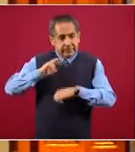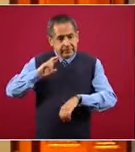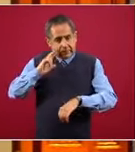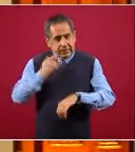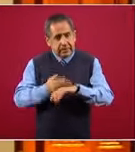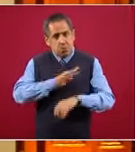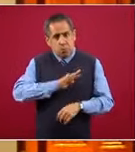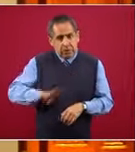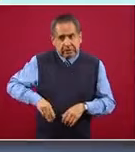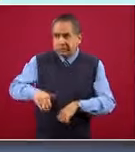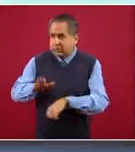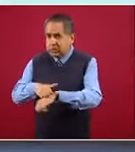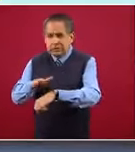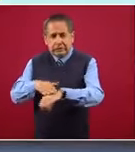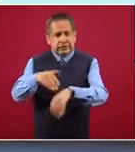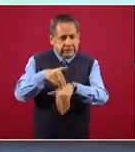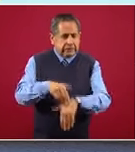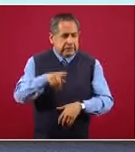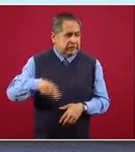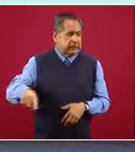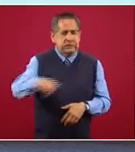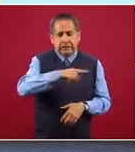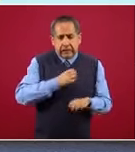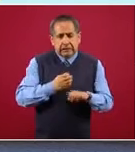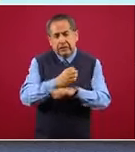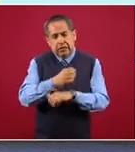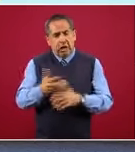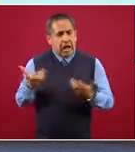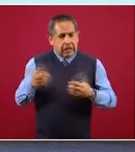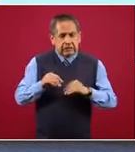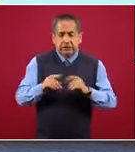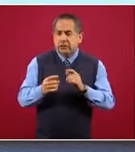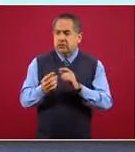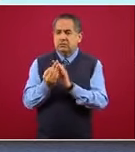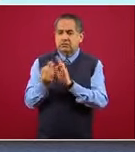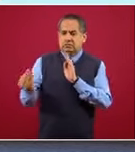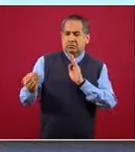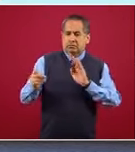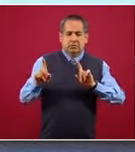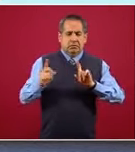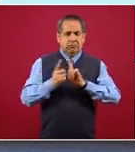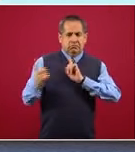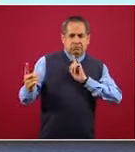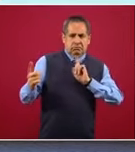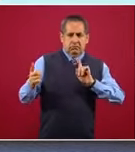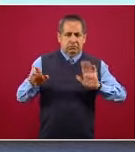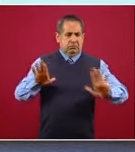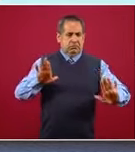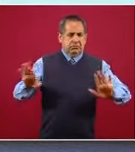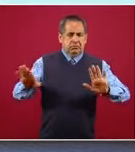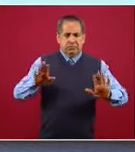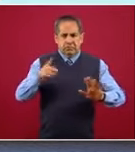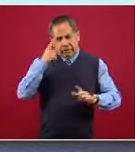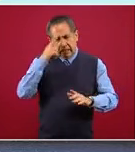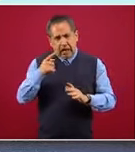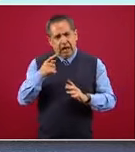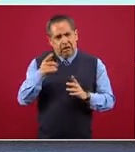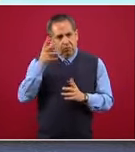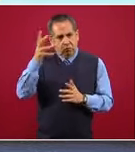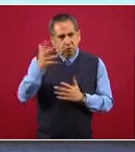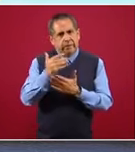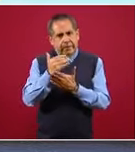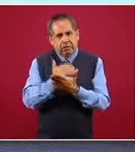municipales, estatales y llevar a cabo todas las actividades de sana distancia para que estas tendencias puedan empezar a revertirse en